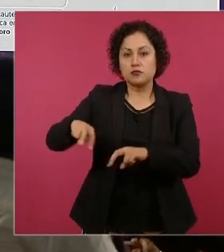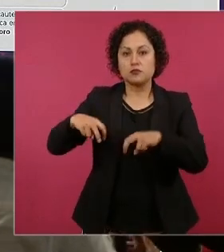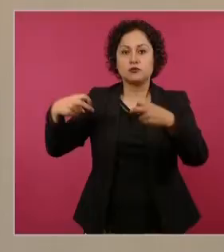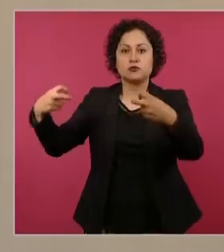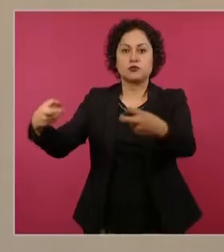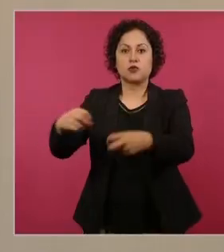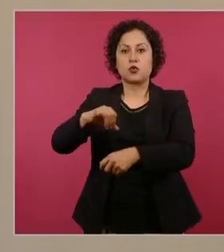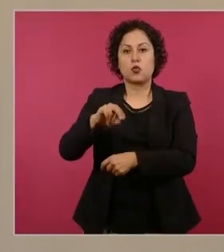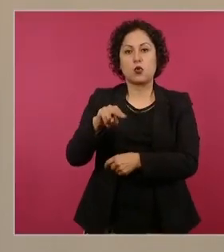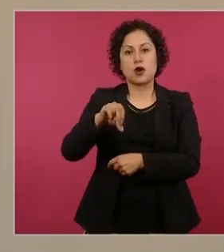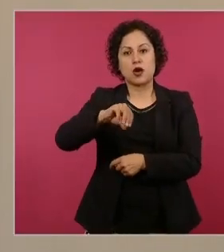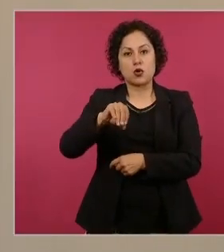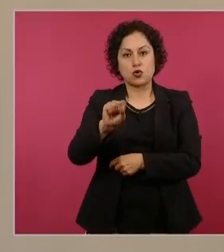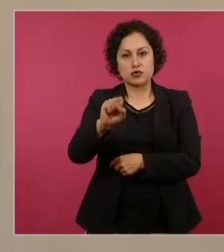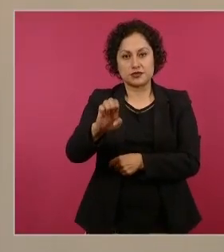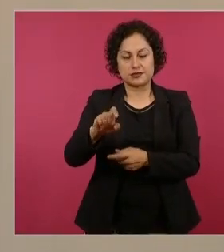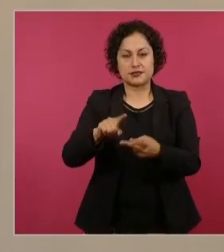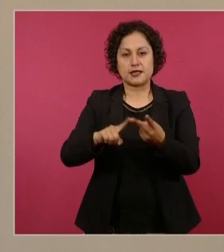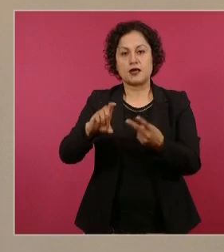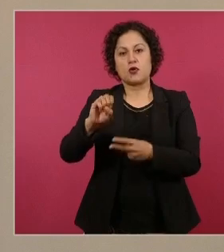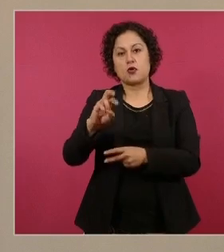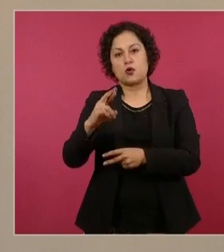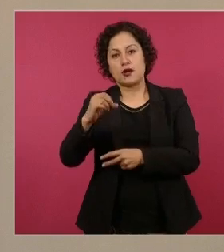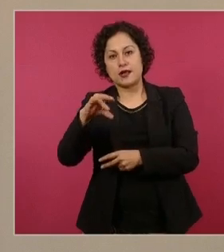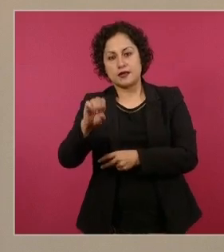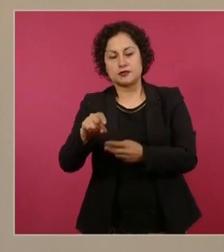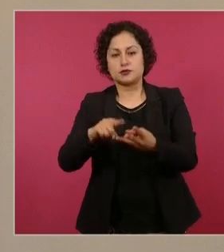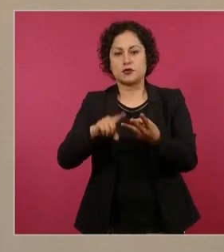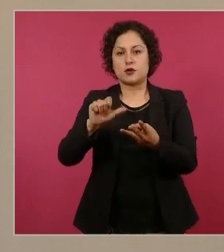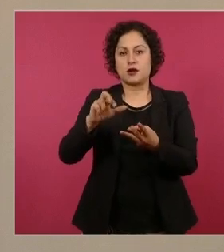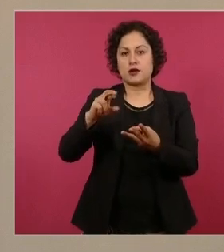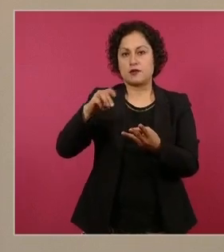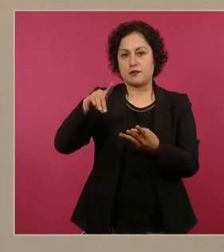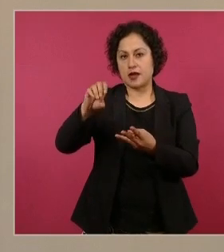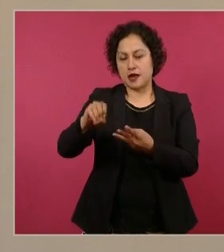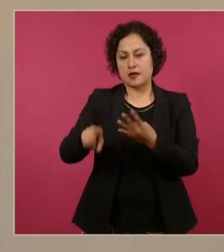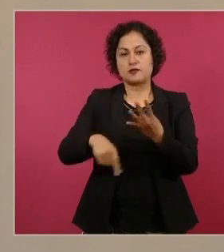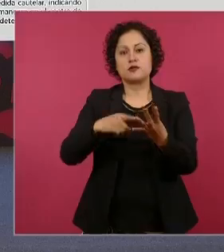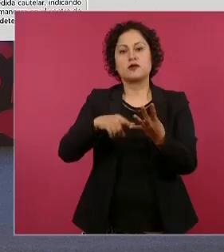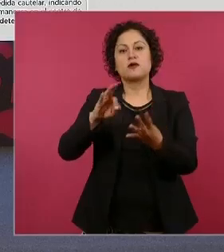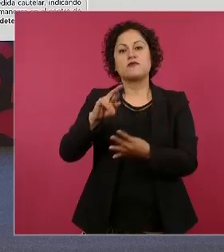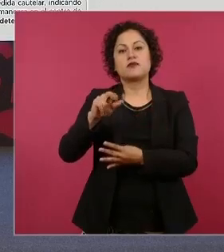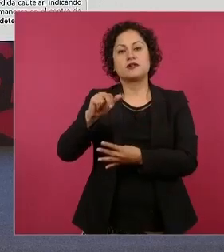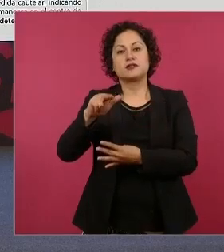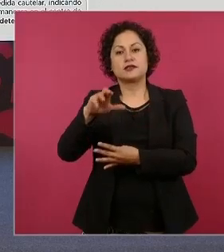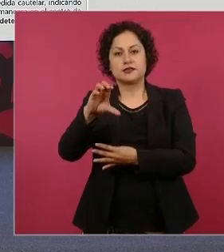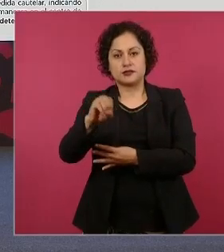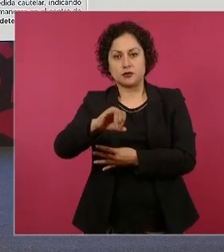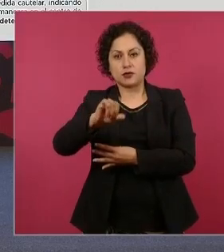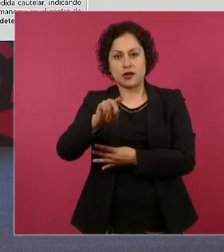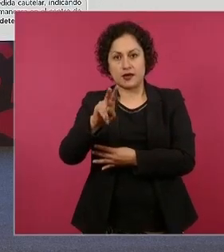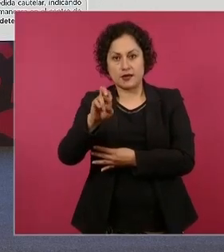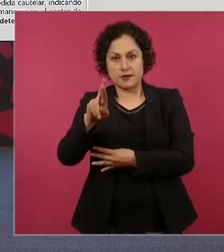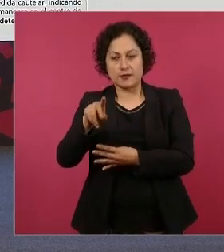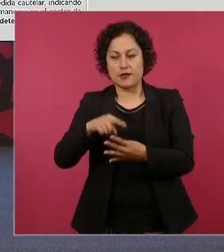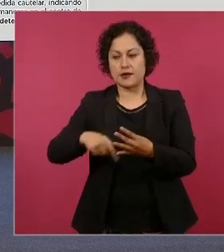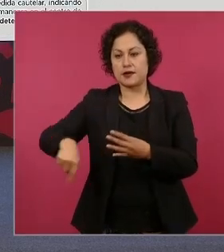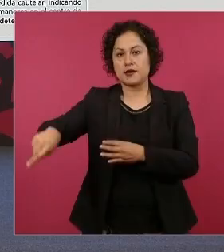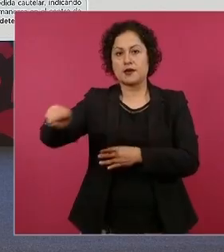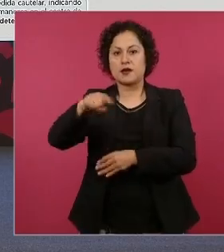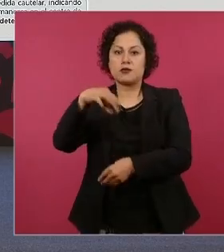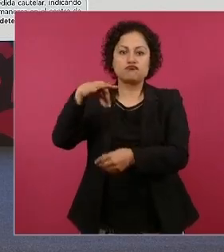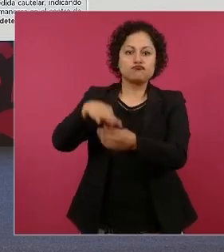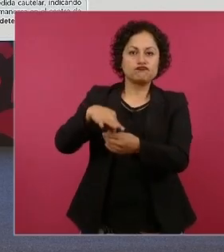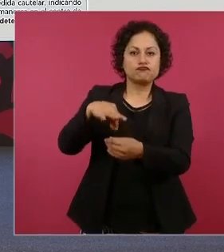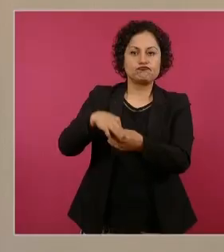integrado por Juan José Olvera López, Horacio Armando Hernández Orozco y Francisco Javier Sarabia Asensio, por mayoría de